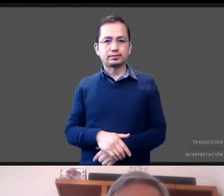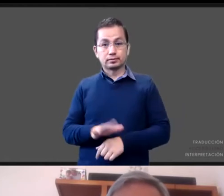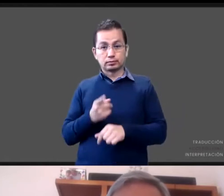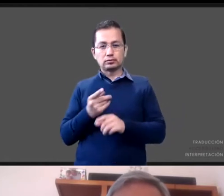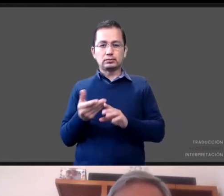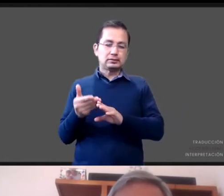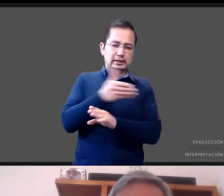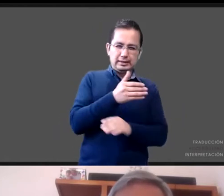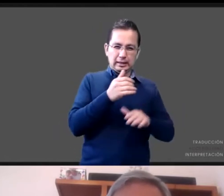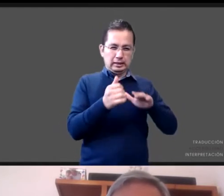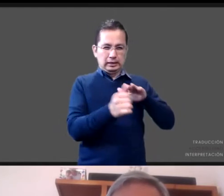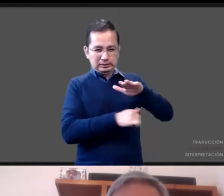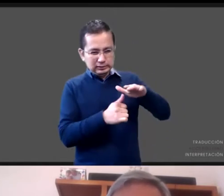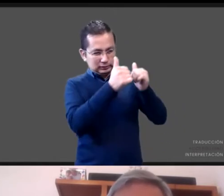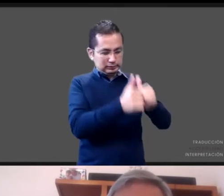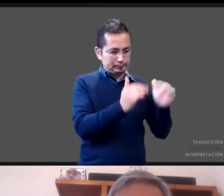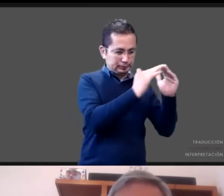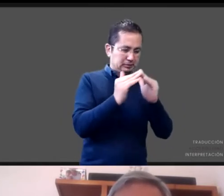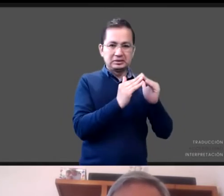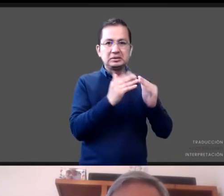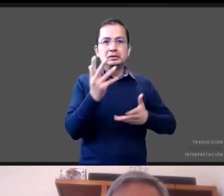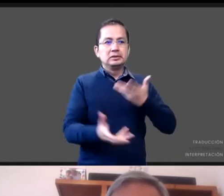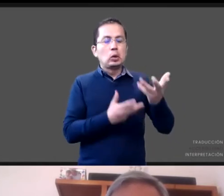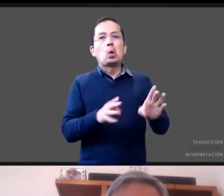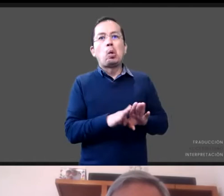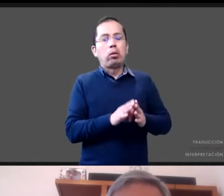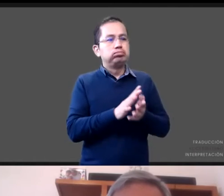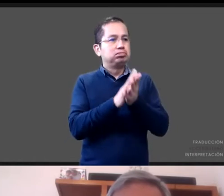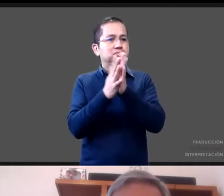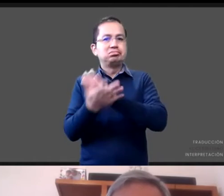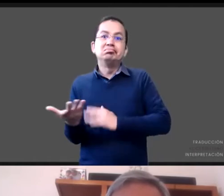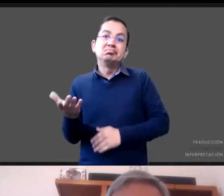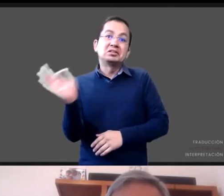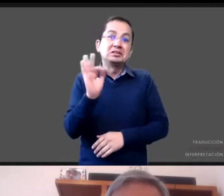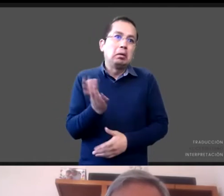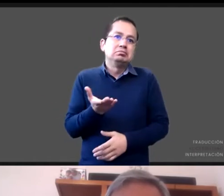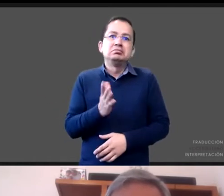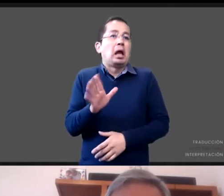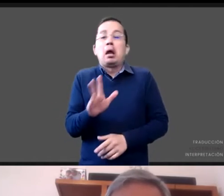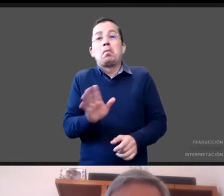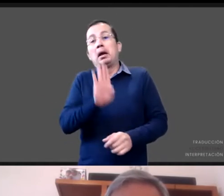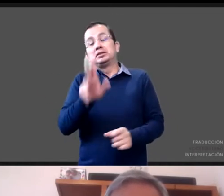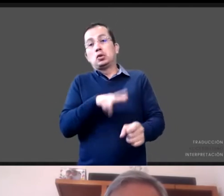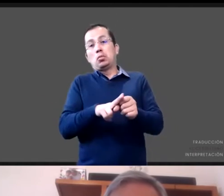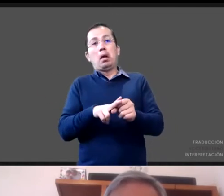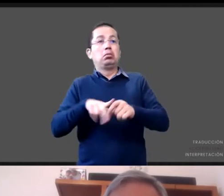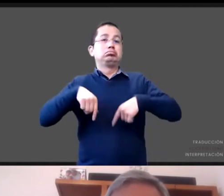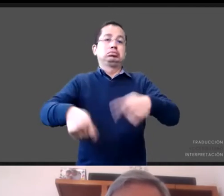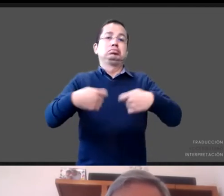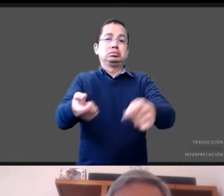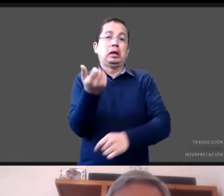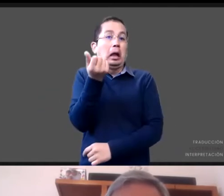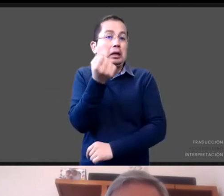confinamiento se van a convertir en normalidad. Y espero que no pase de esta manera, pero hay muchos que auguran que